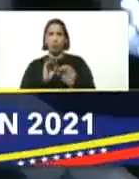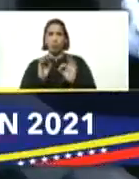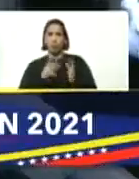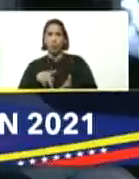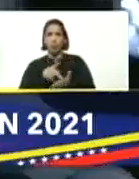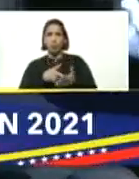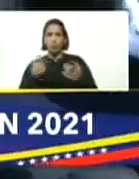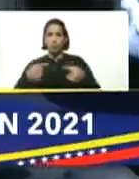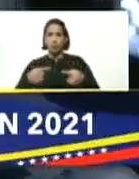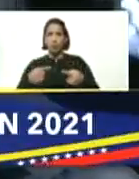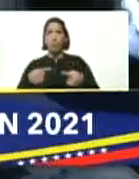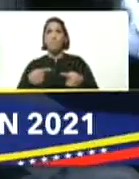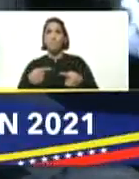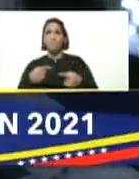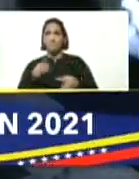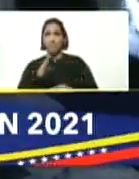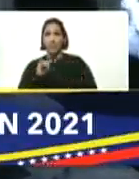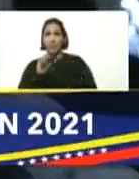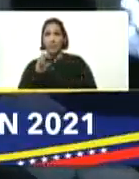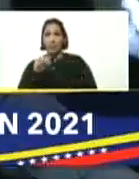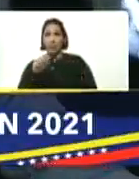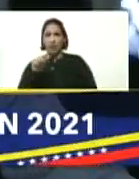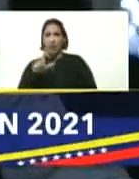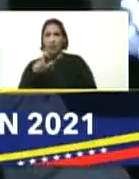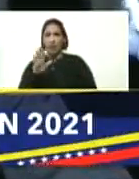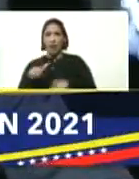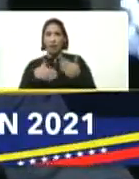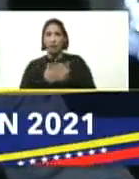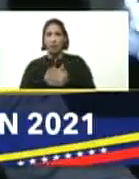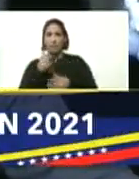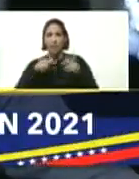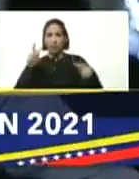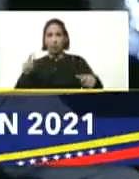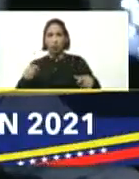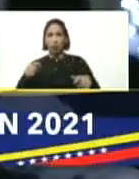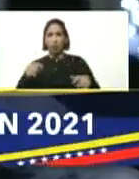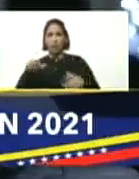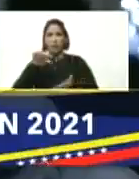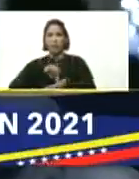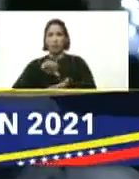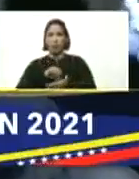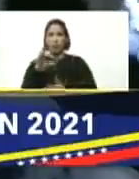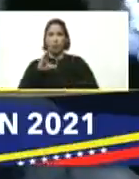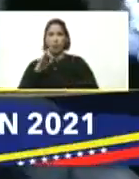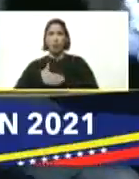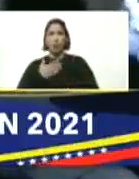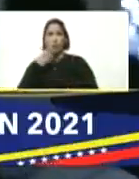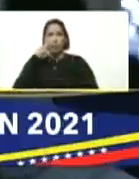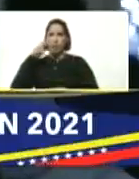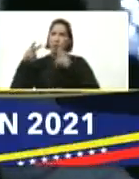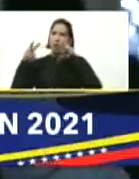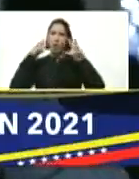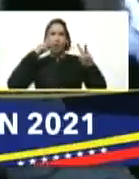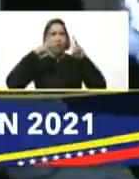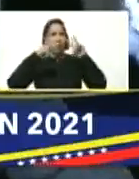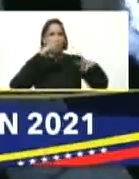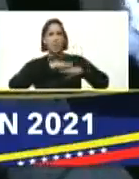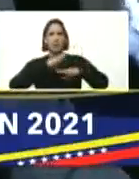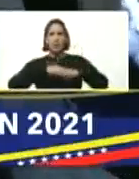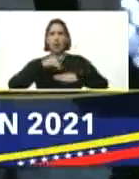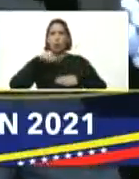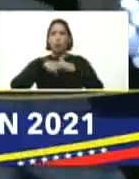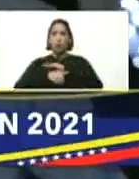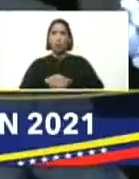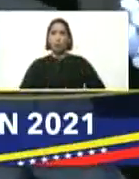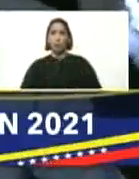participantes de la Bienal del Sur. De modo que hasta los transeúntes del centro de Caracas podrán ser bañados con los efectos de lo que aquí está sucediendo. Las personas